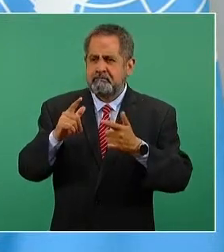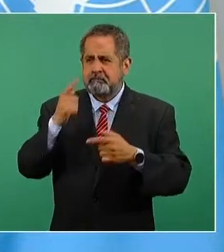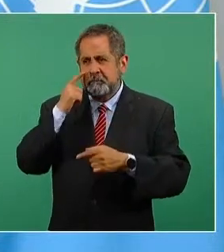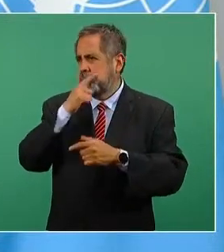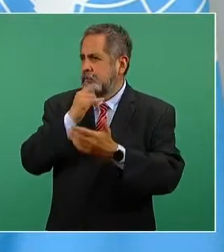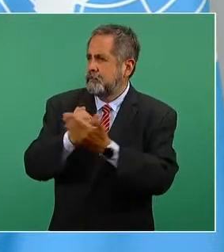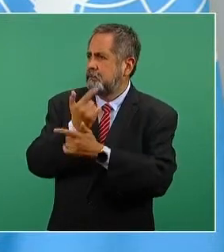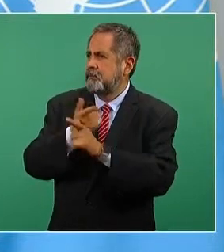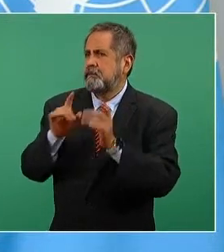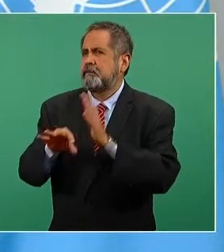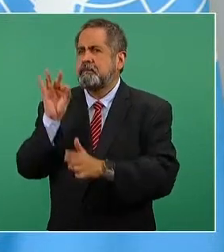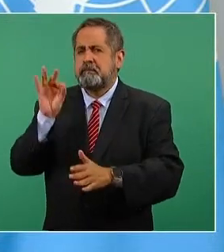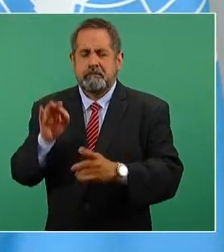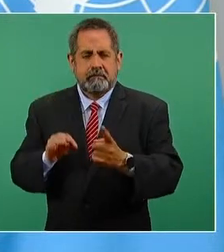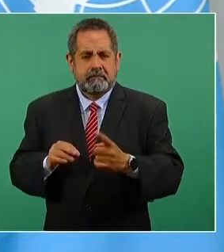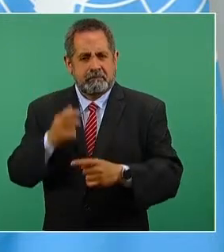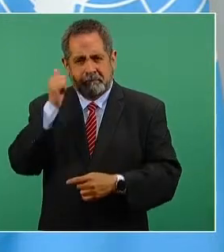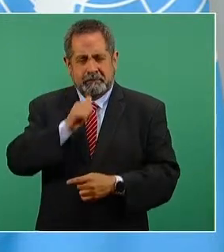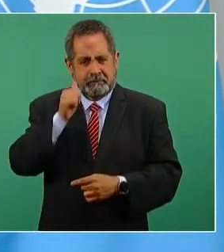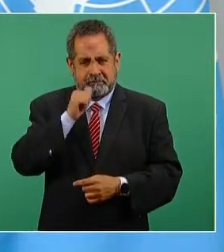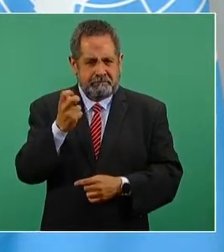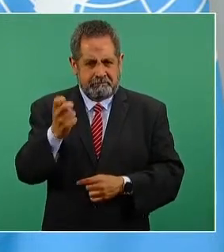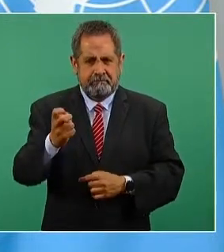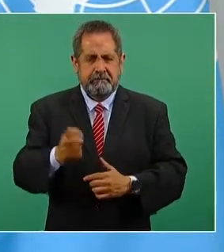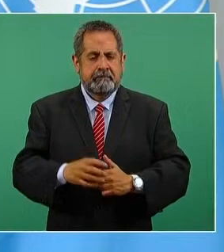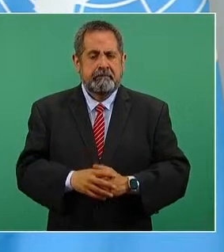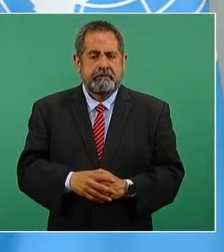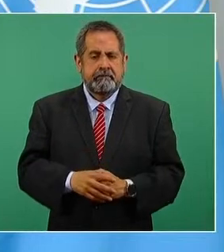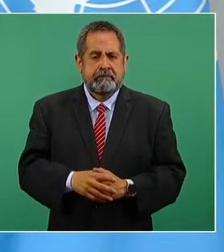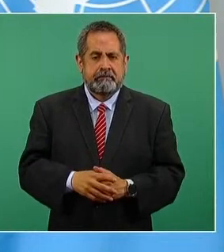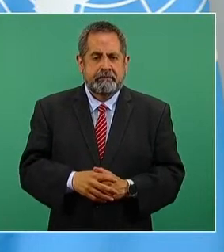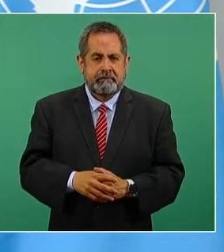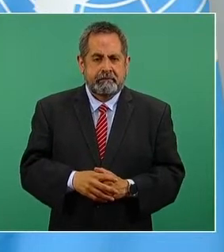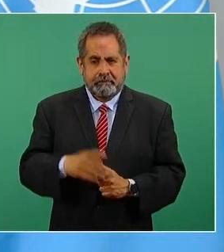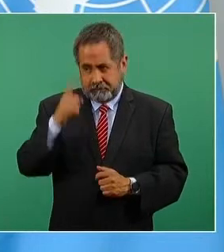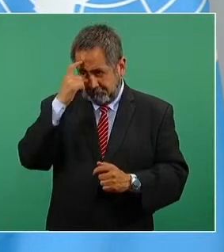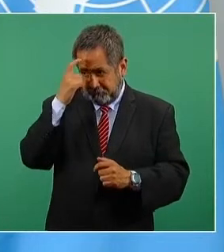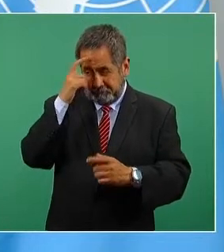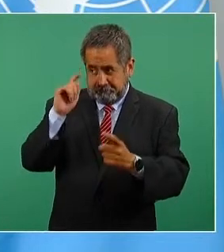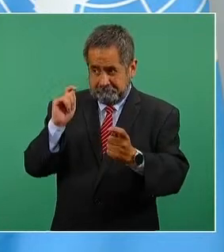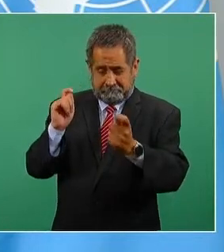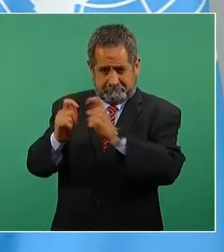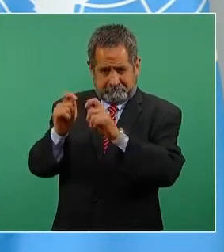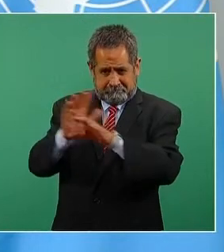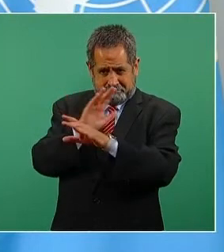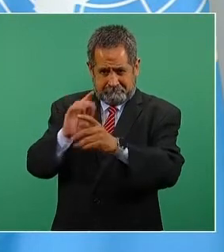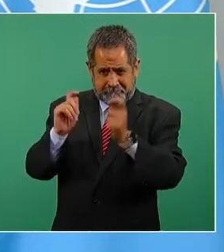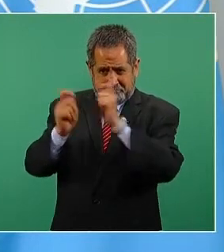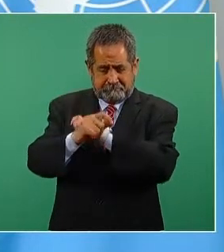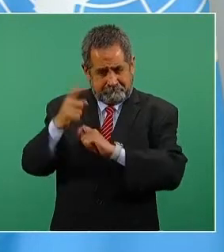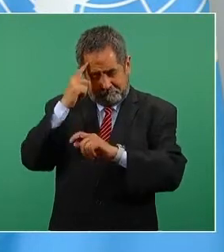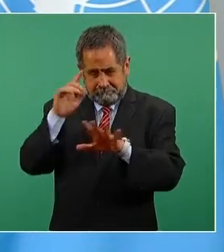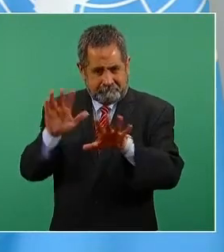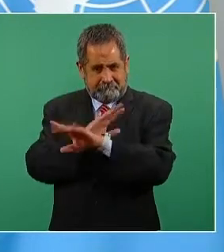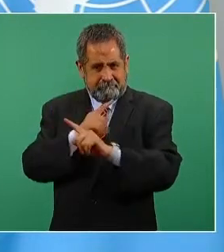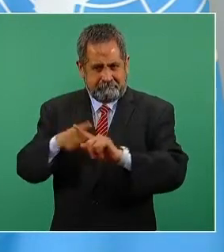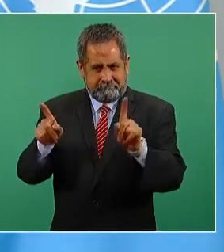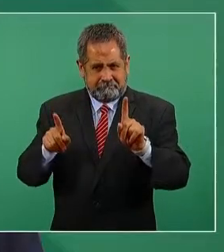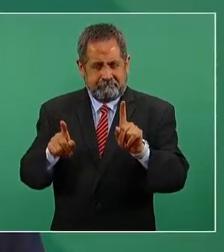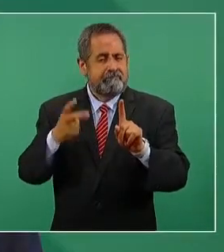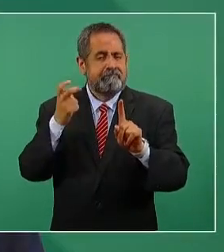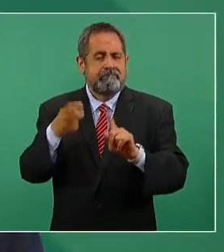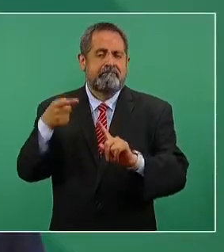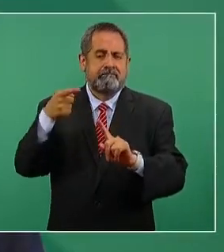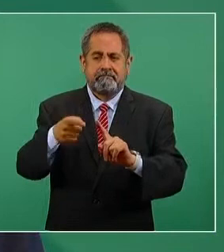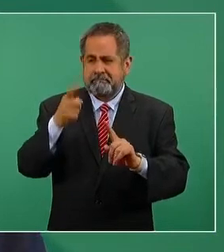democracia, siempre. O sea, el cambio es de mentalidad, es